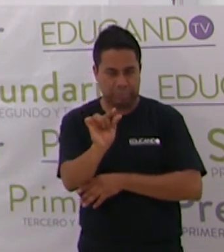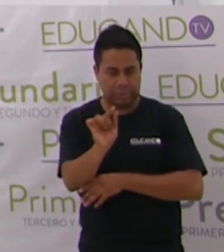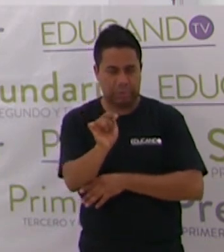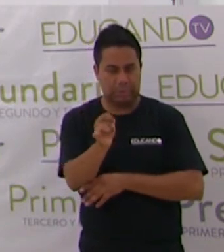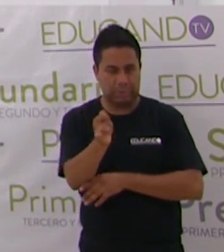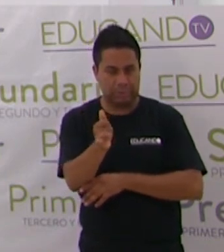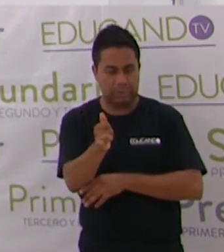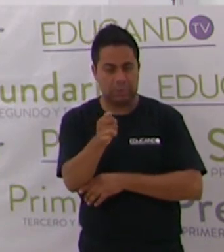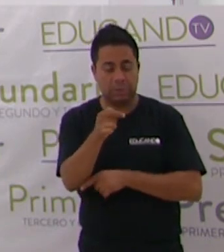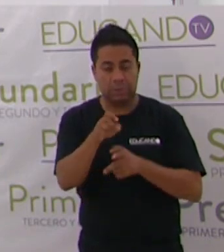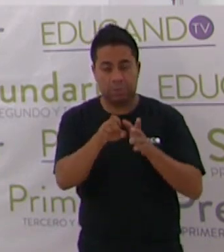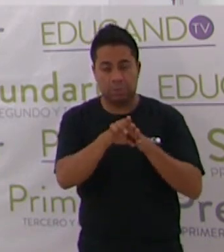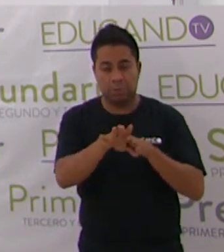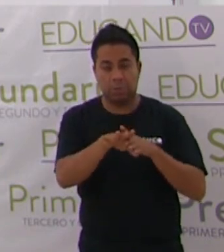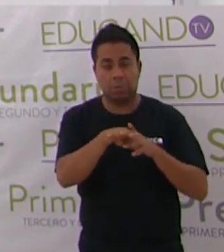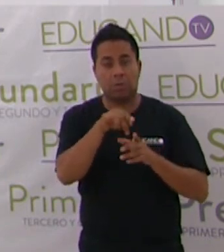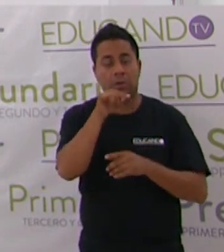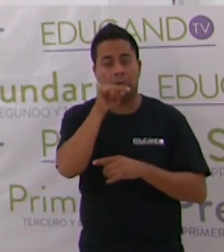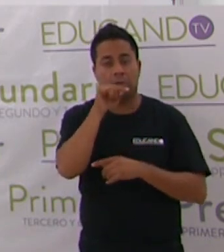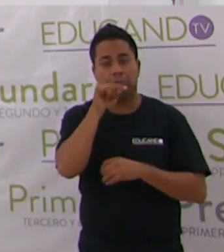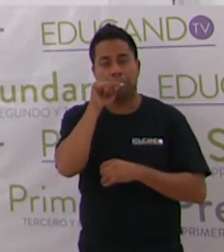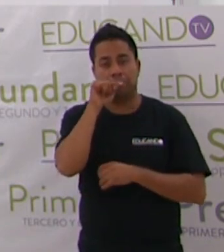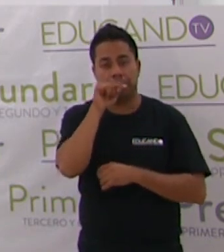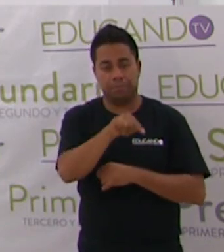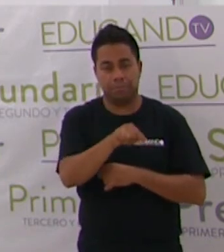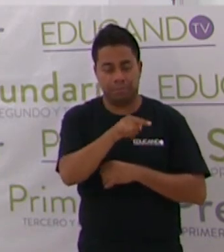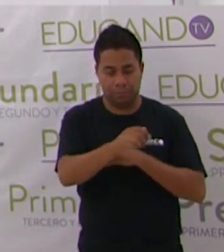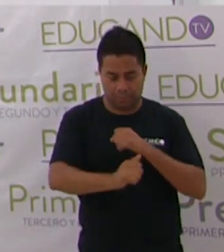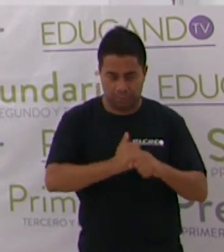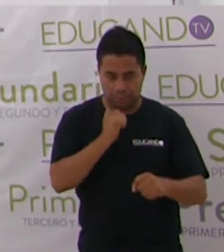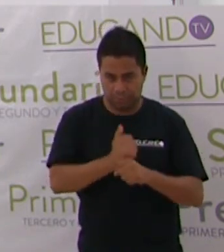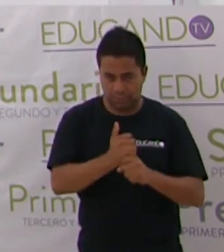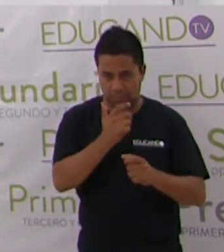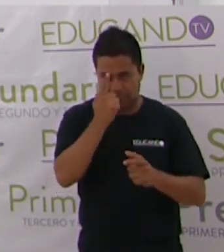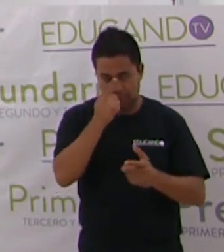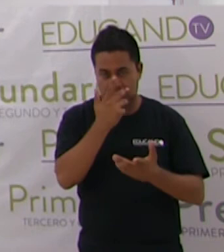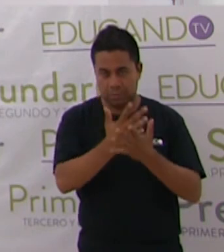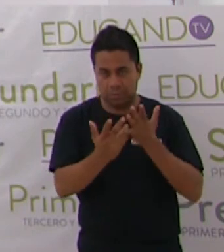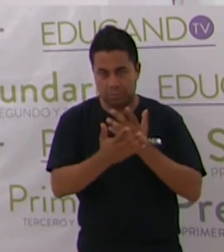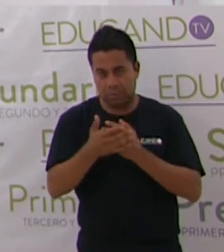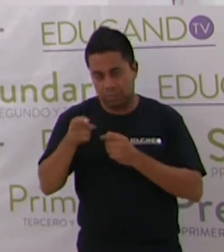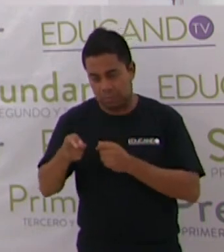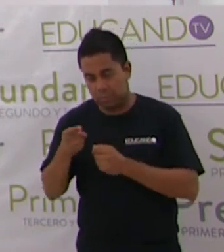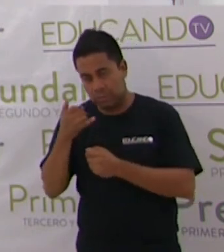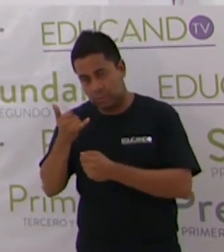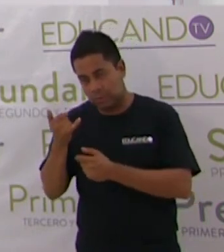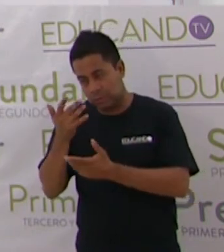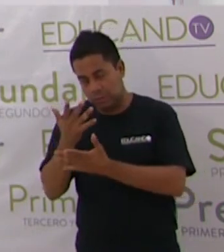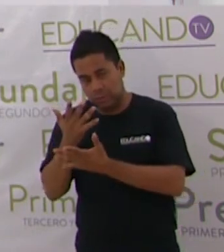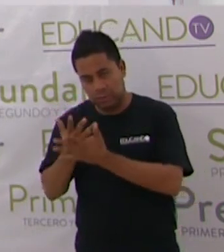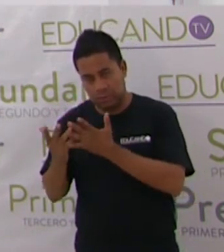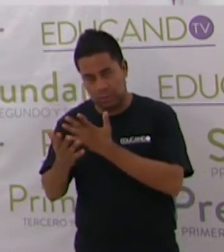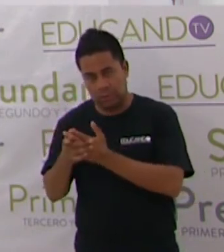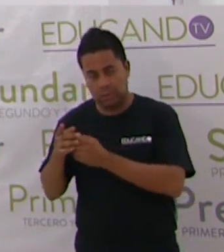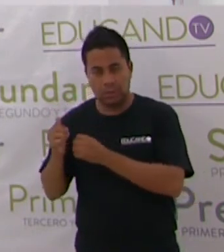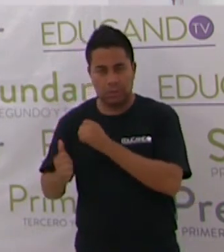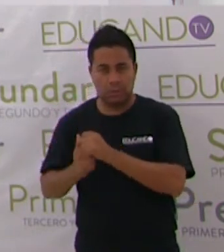la diferencia entre este año de producción y este año de producción